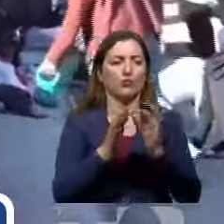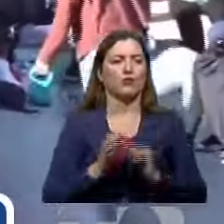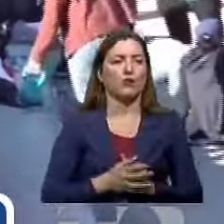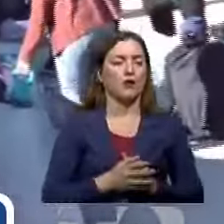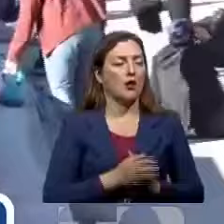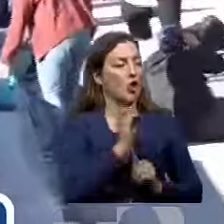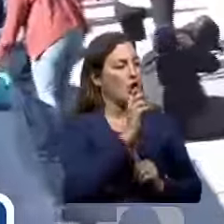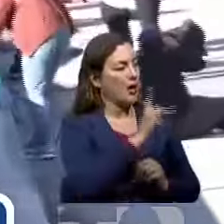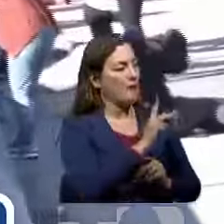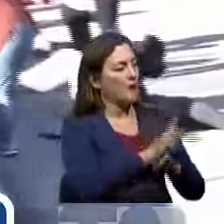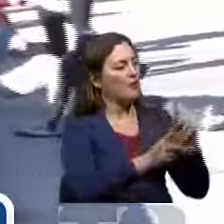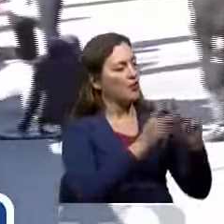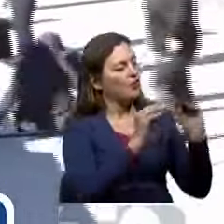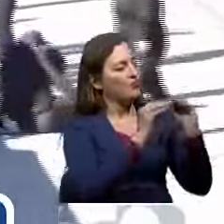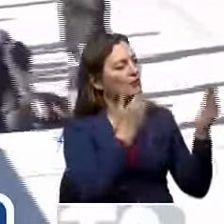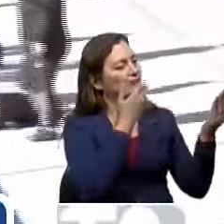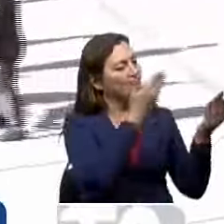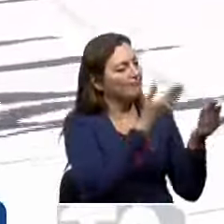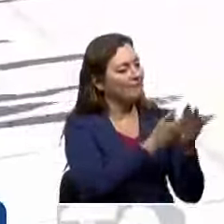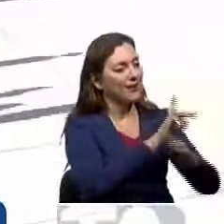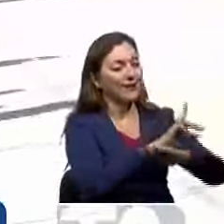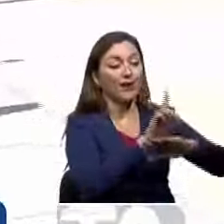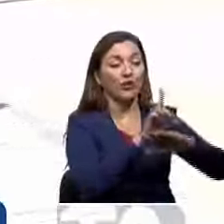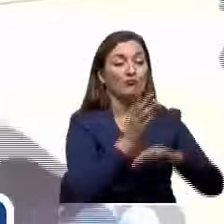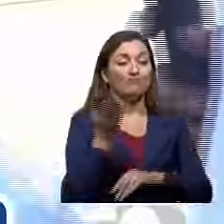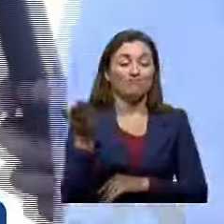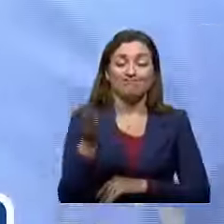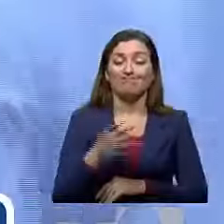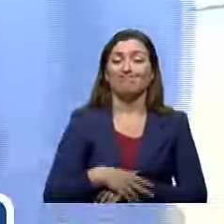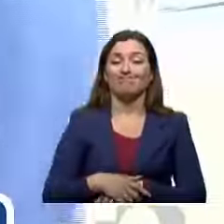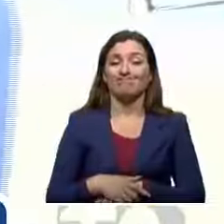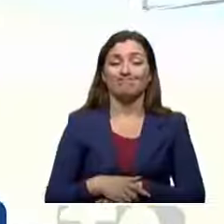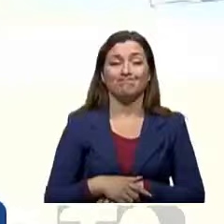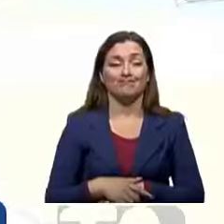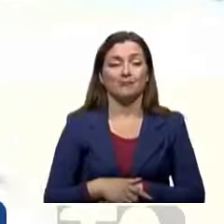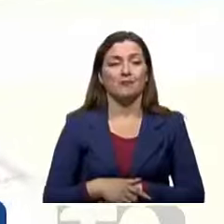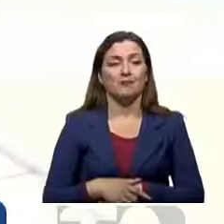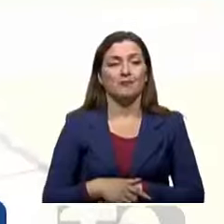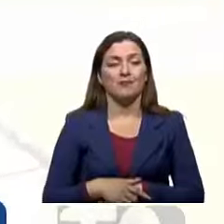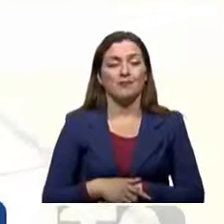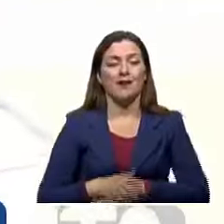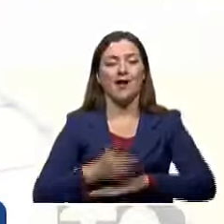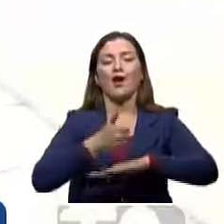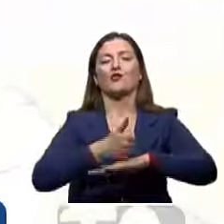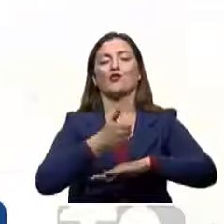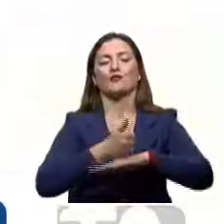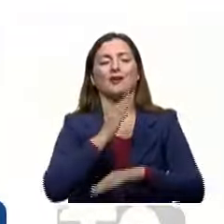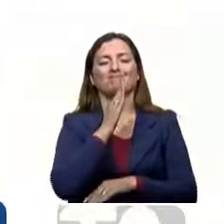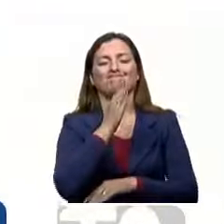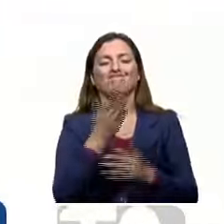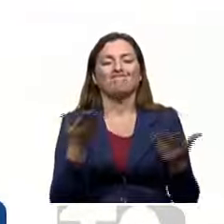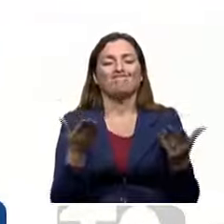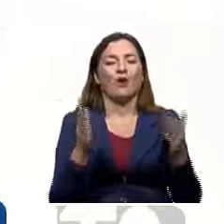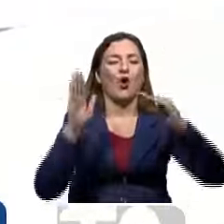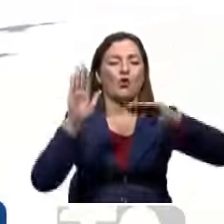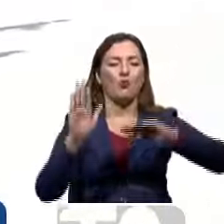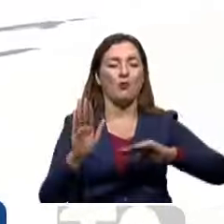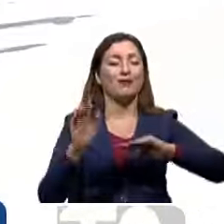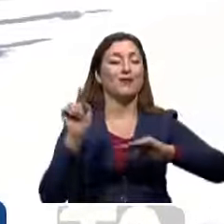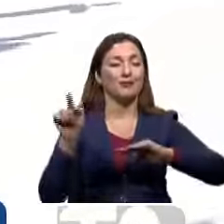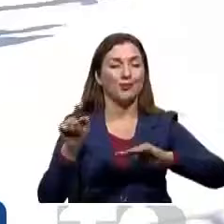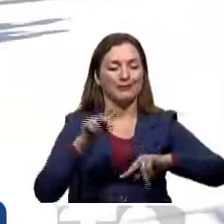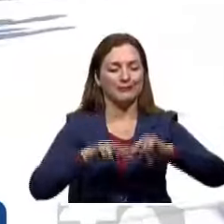perfecto. Muchísimas gracias al director Francisco Peña. Como ya lo señalábamos, pues, o ya lo señalaba en realidad la autoridad, que quienes se comprometen a entregar